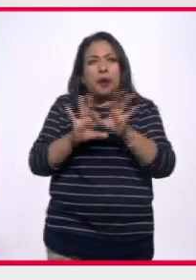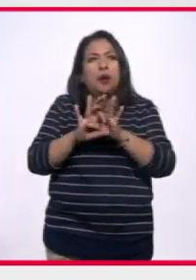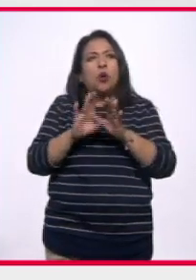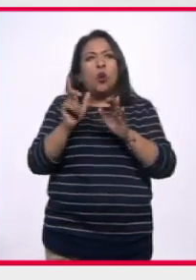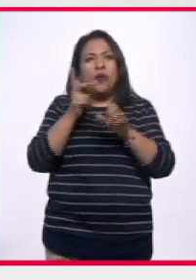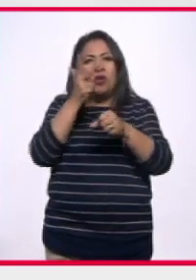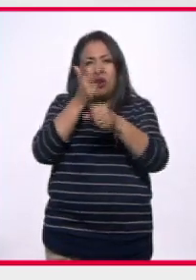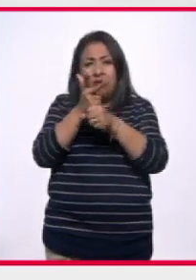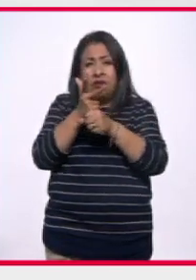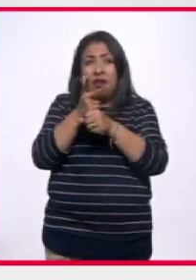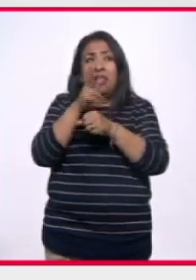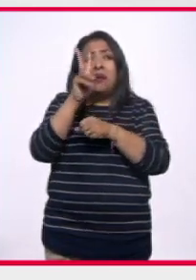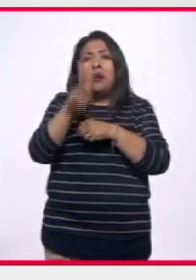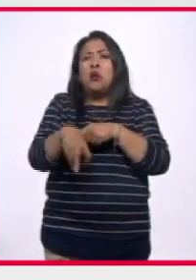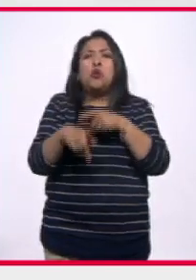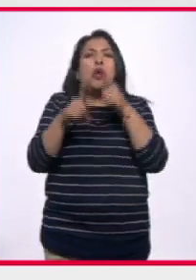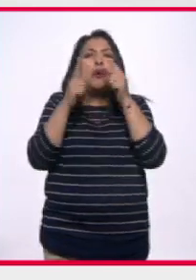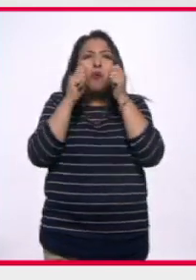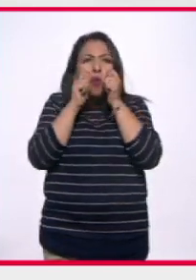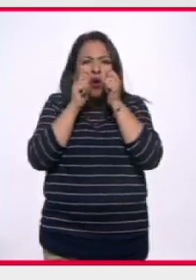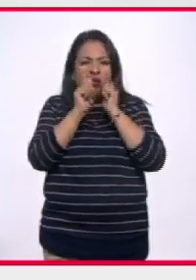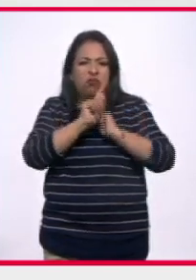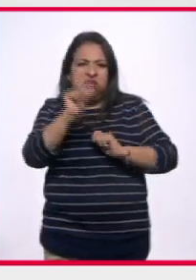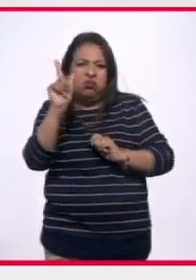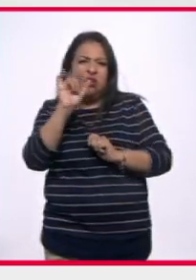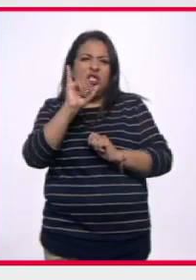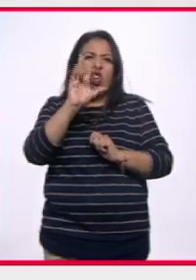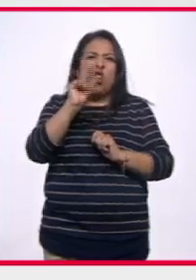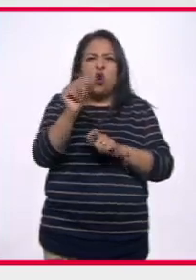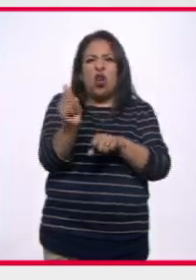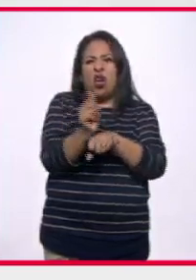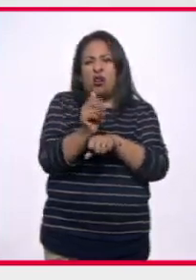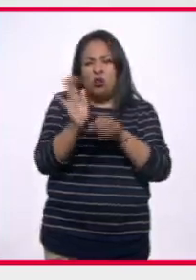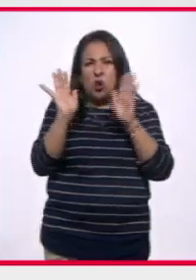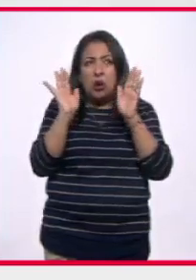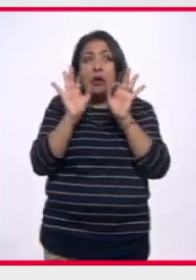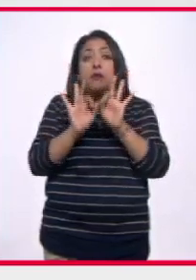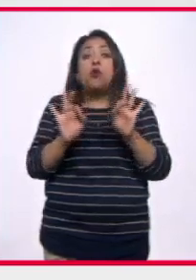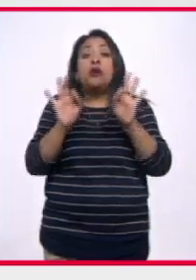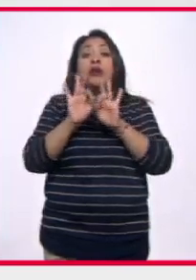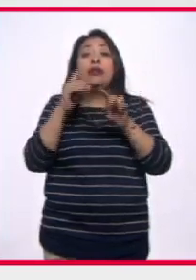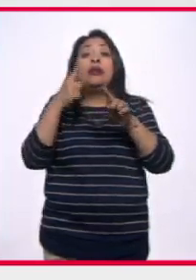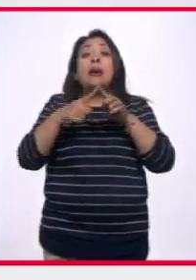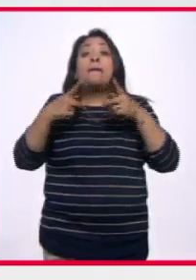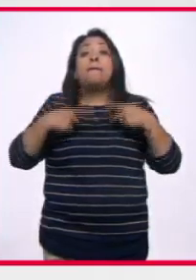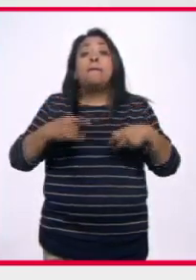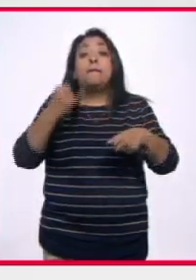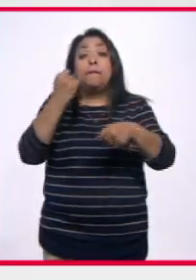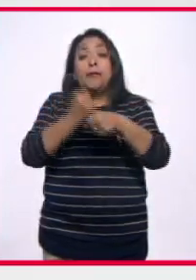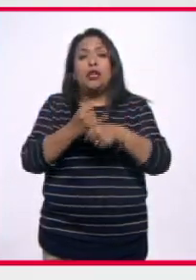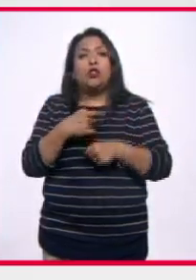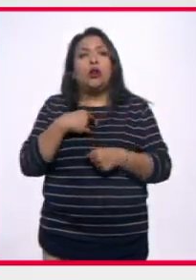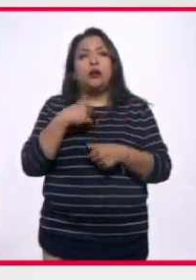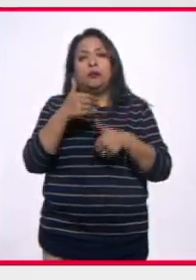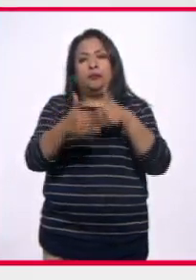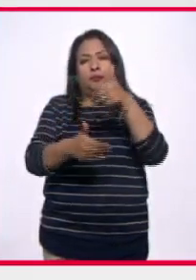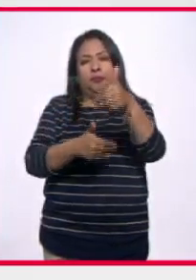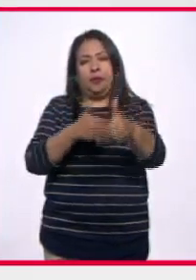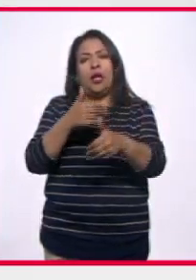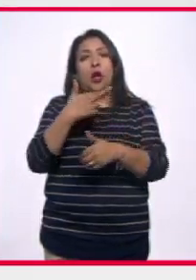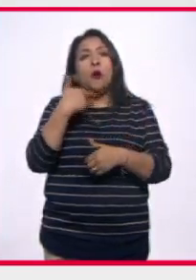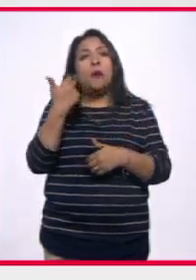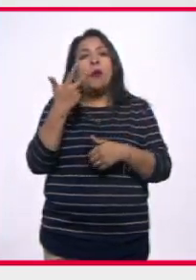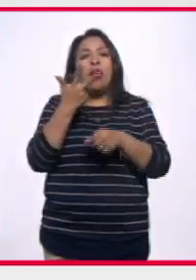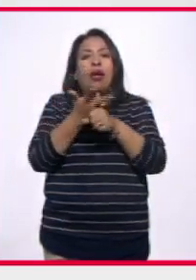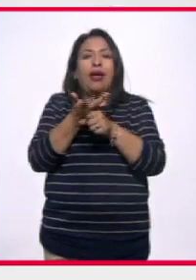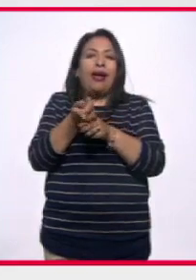vivo de la escena donde en realidad ya no importa si uno es actor o no es actor sino el personaje camino a roma es un detrás